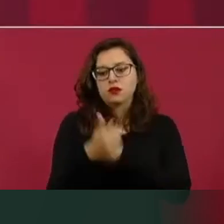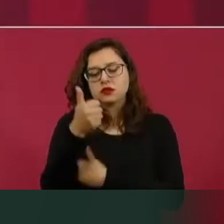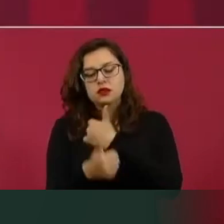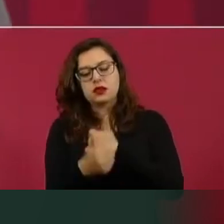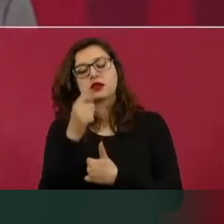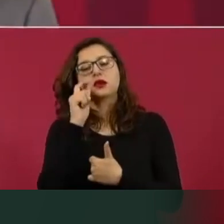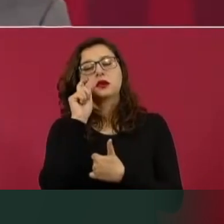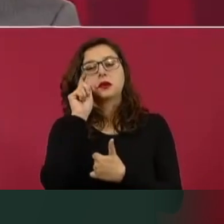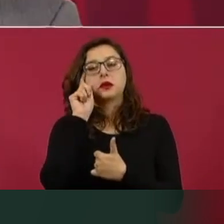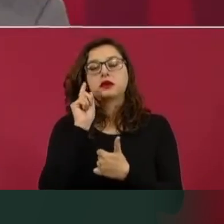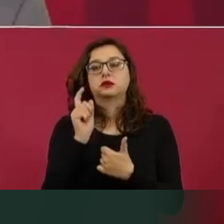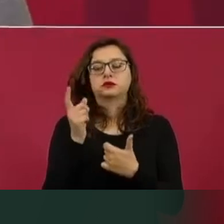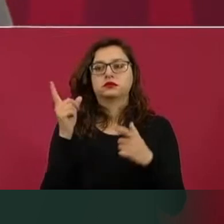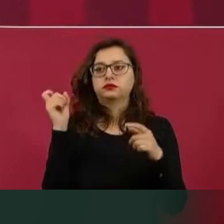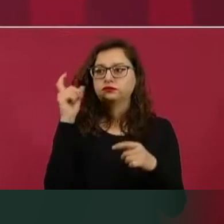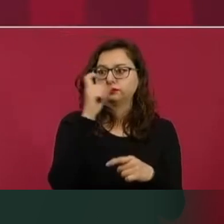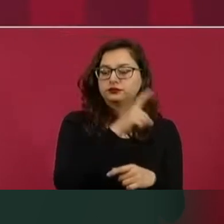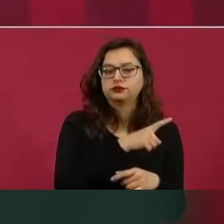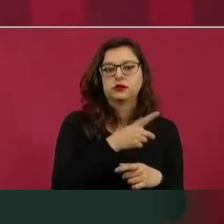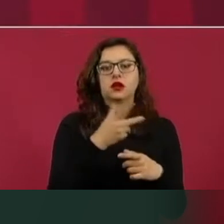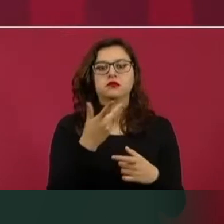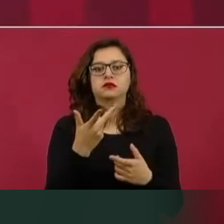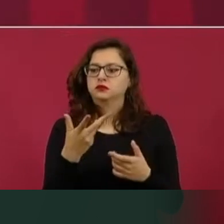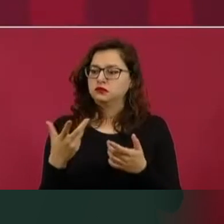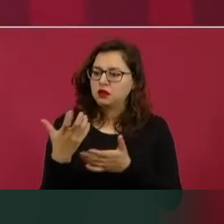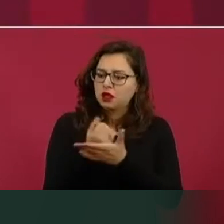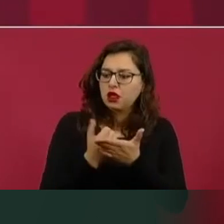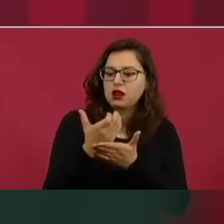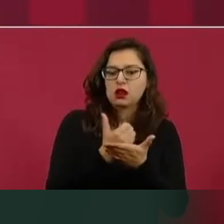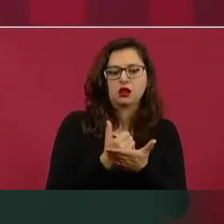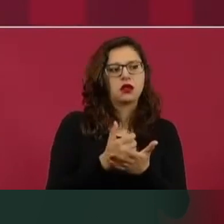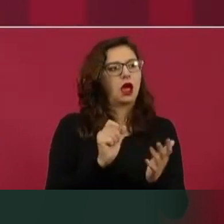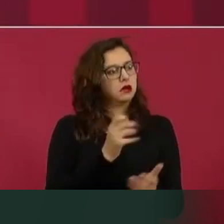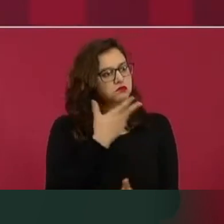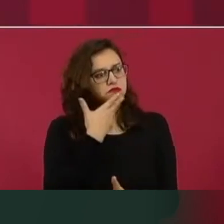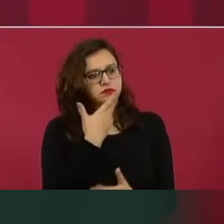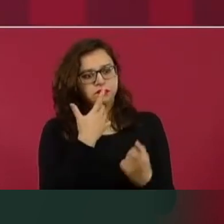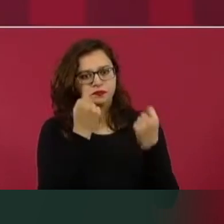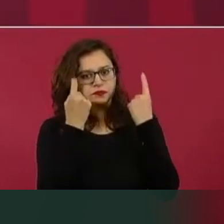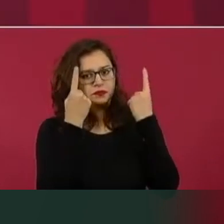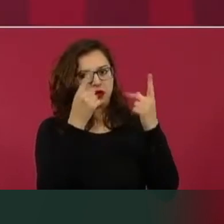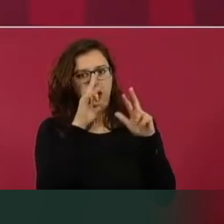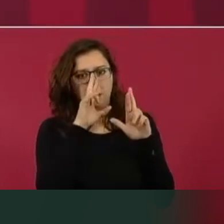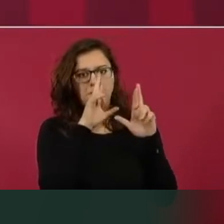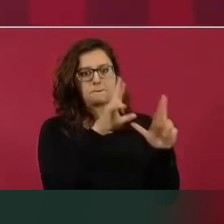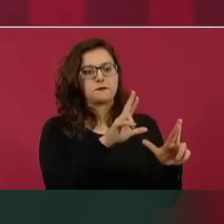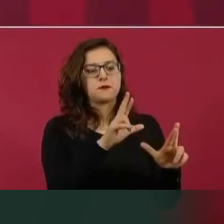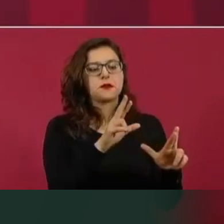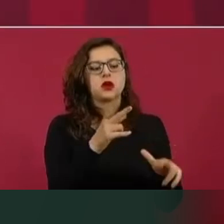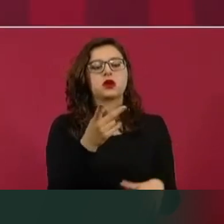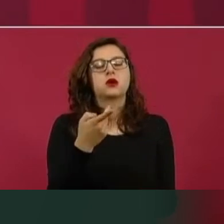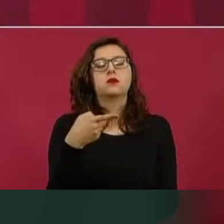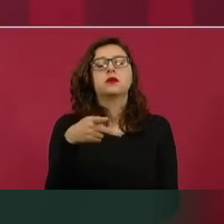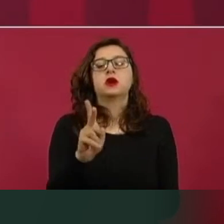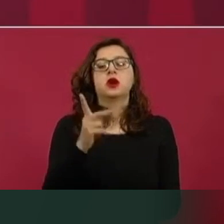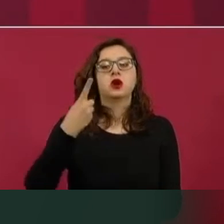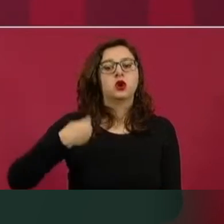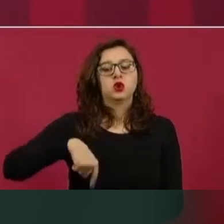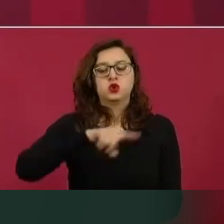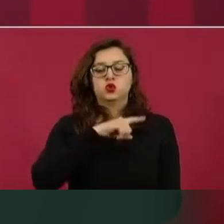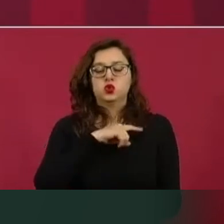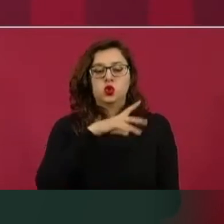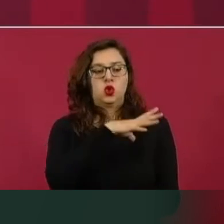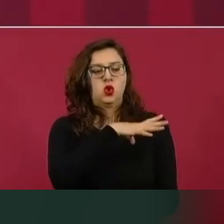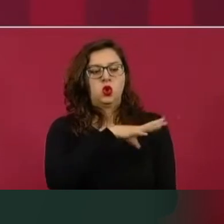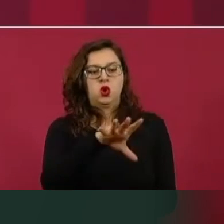instalaciones del Aeropuerto Internacional Felipe Ángeles para inaugurar un día después el complejo aeroportuario. En el Salón Tesorería de Palacio